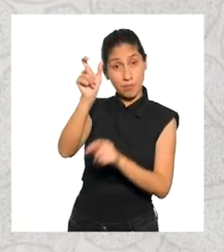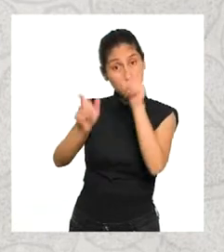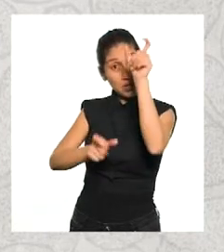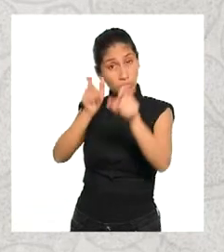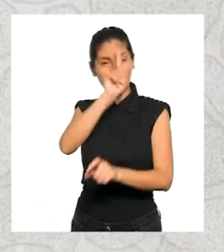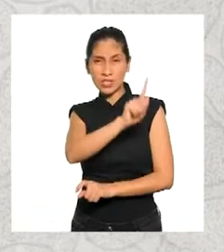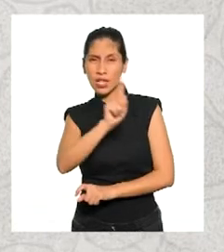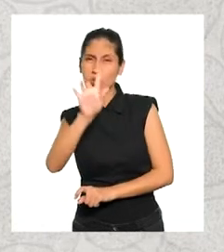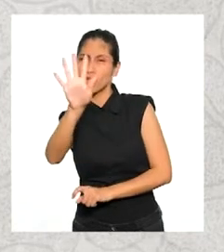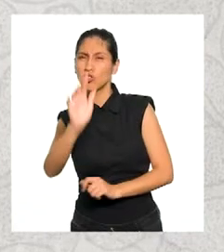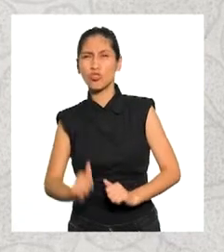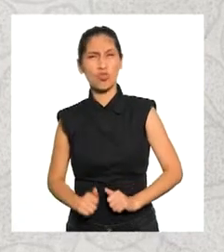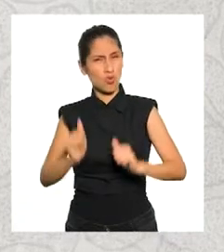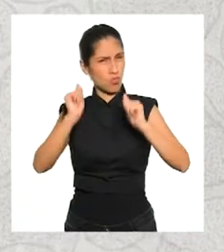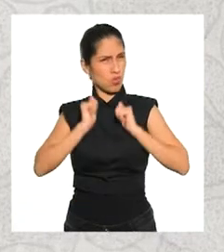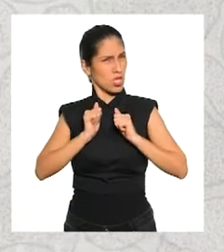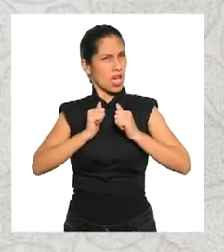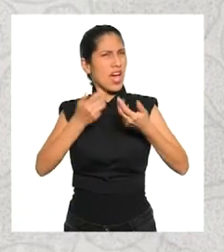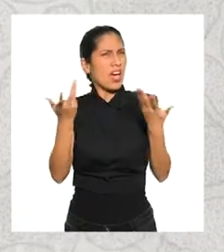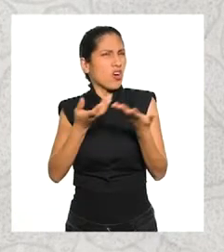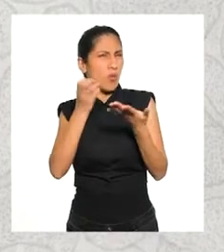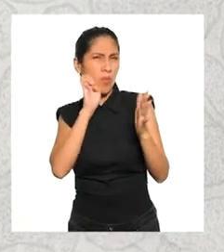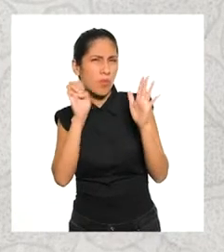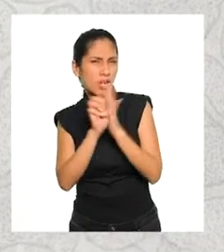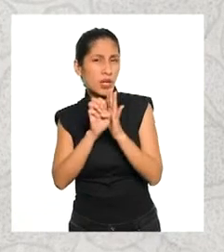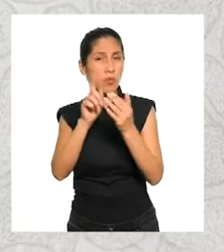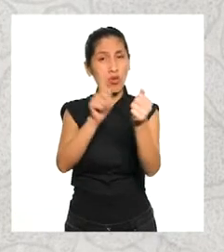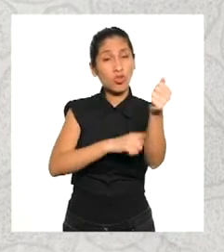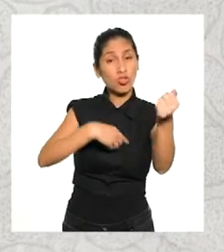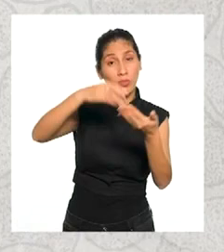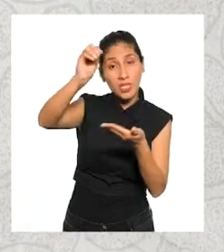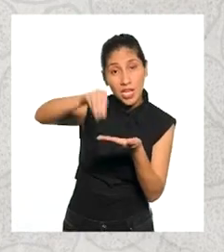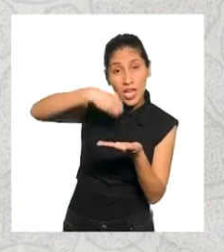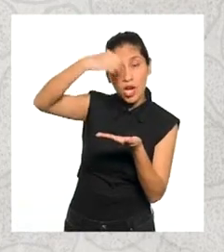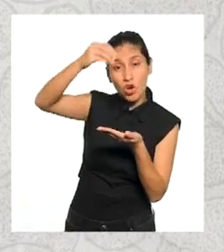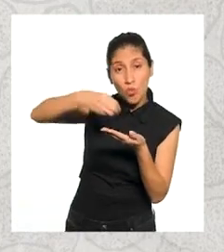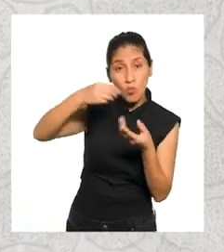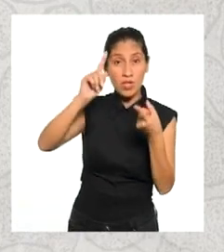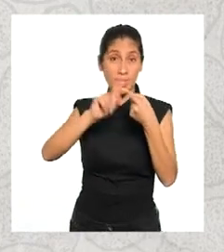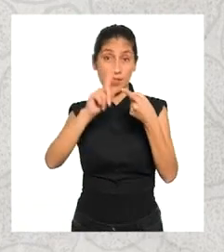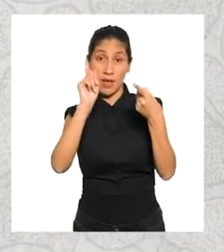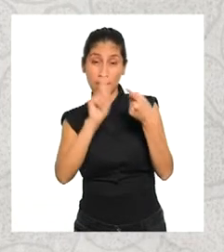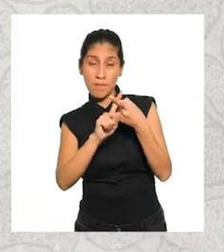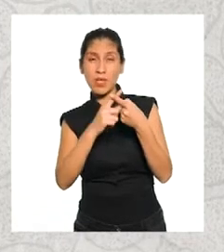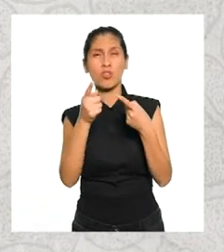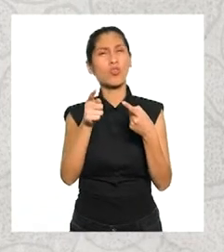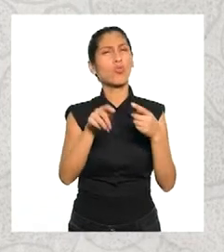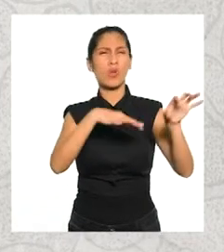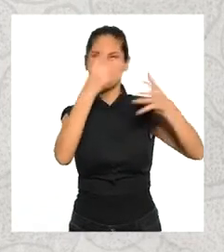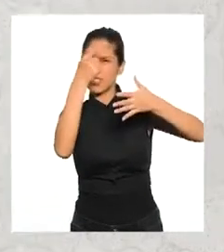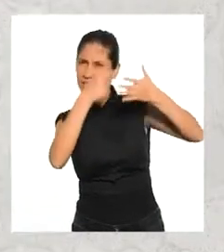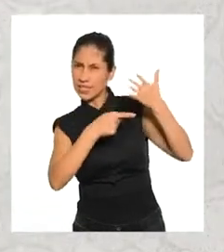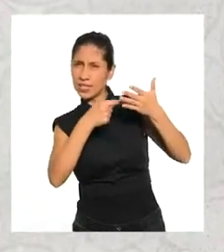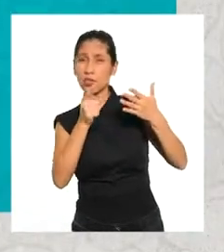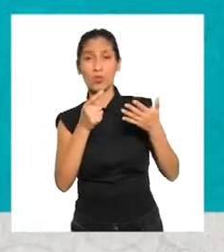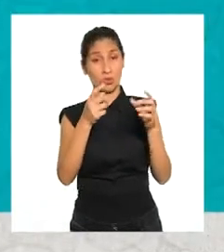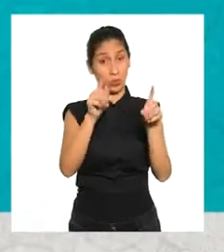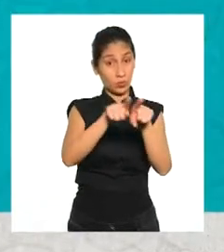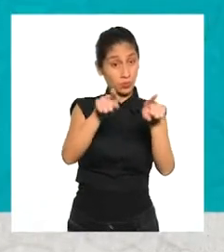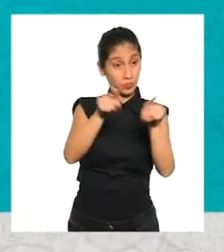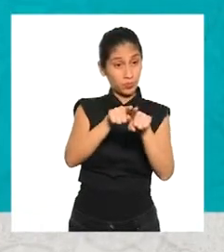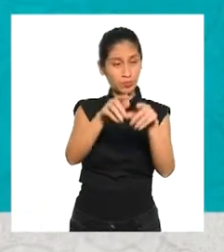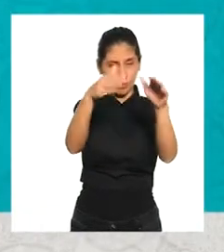las personas respecto de la alimentación, nuestras costumbres, creencias y comportamientos que afectan nuestra salud. El